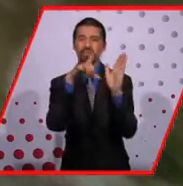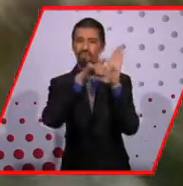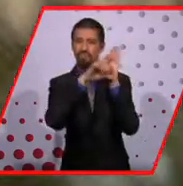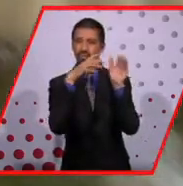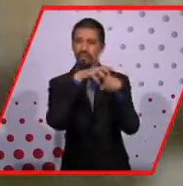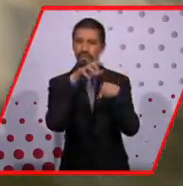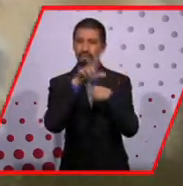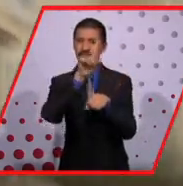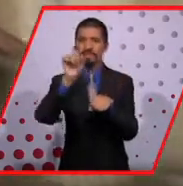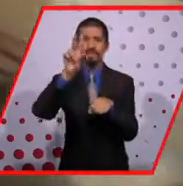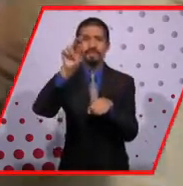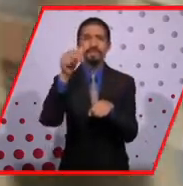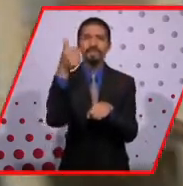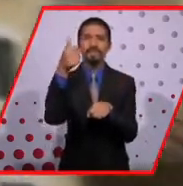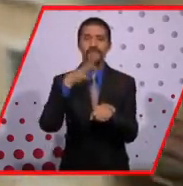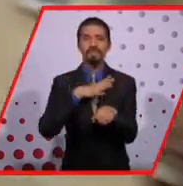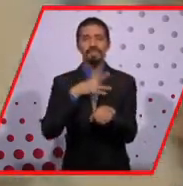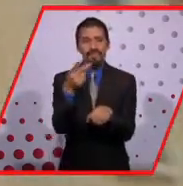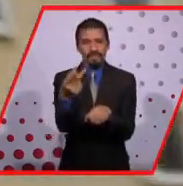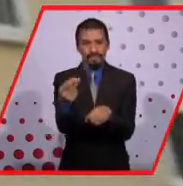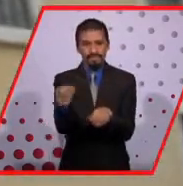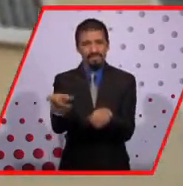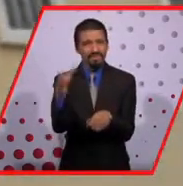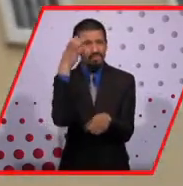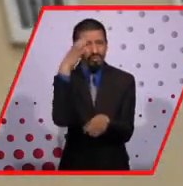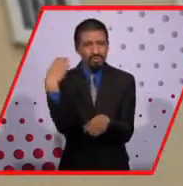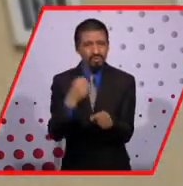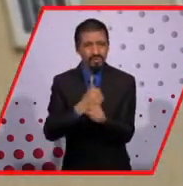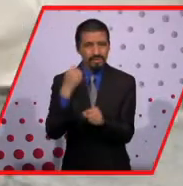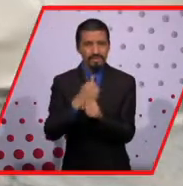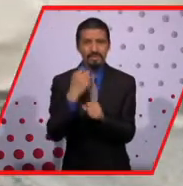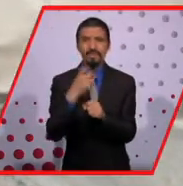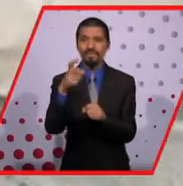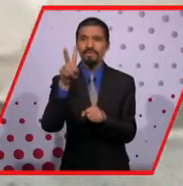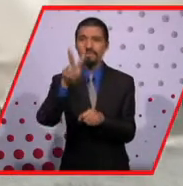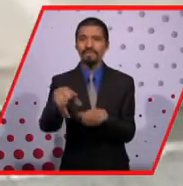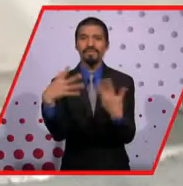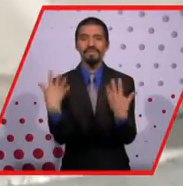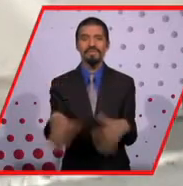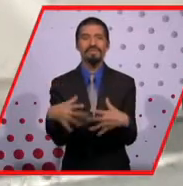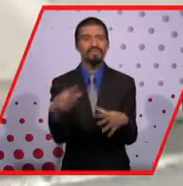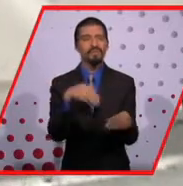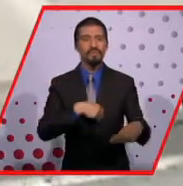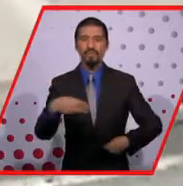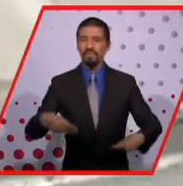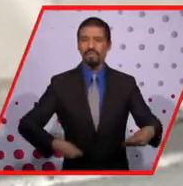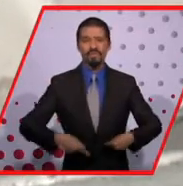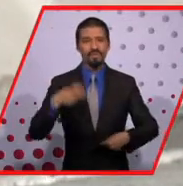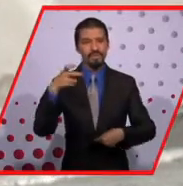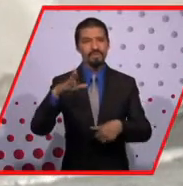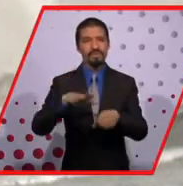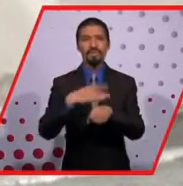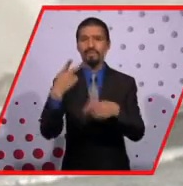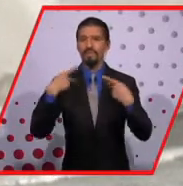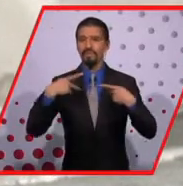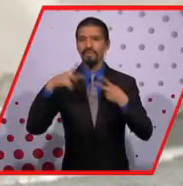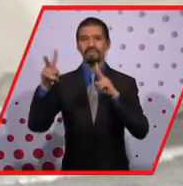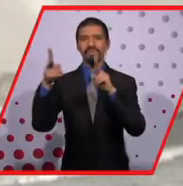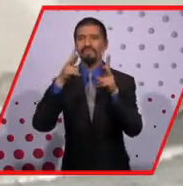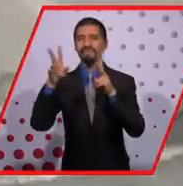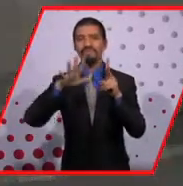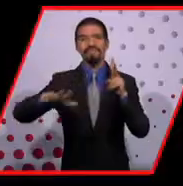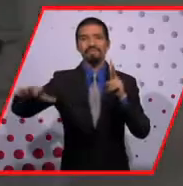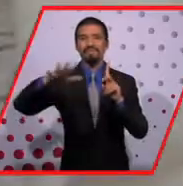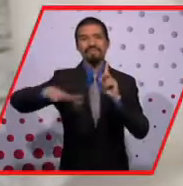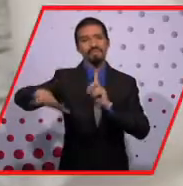número 186, tienen a un perro en condiciones precarias y resulta muy molesta e incómoda la situación para todos aquellos que viven a